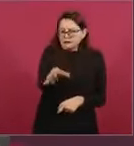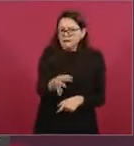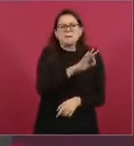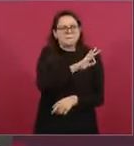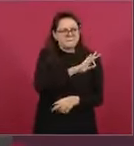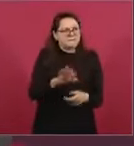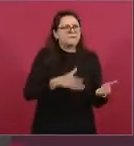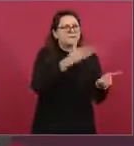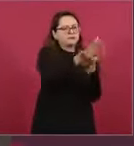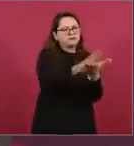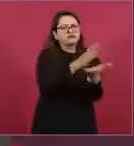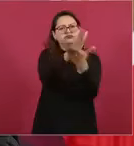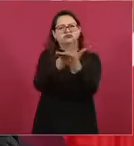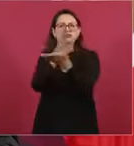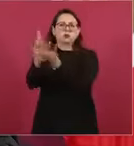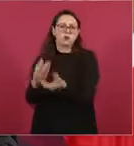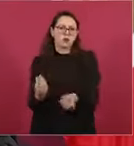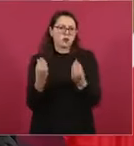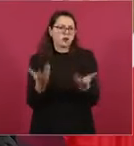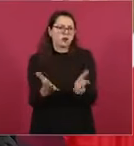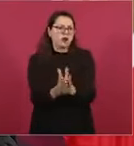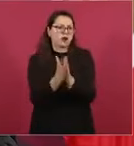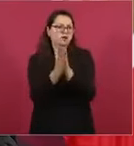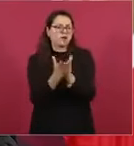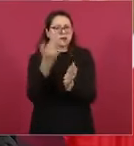a todos los centros de salud?